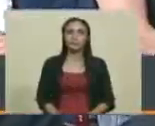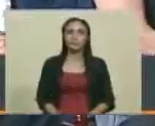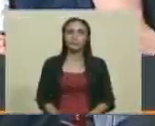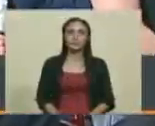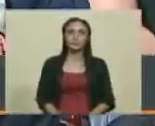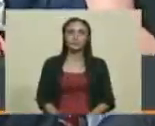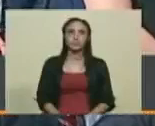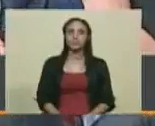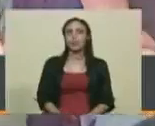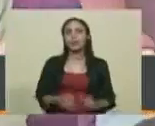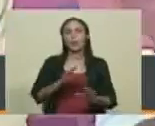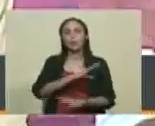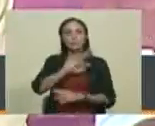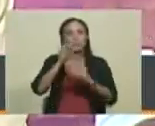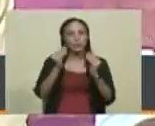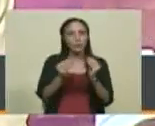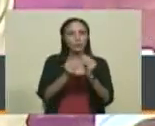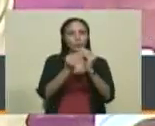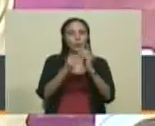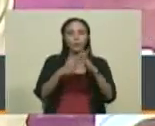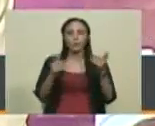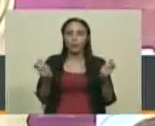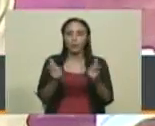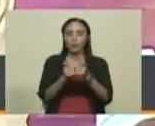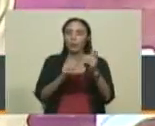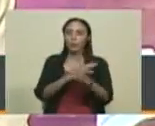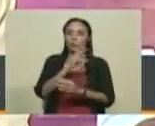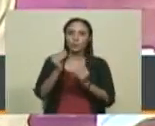finalizando ya esta jornada